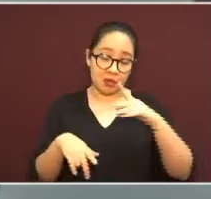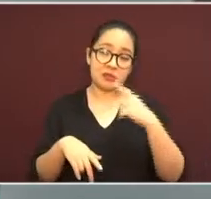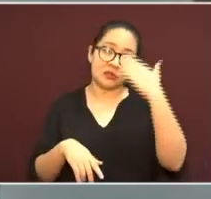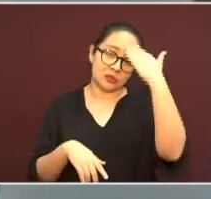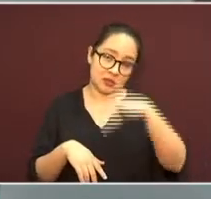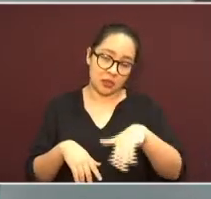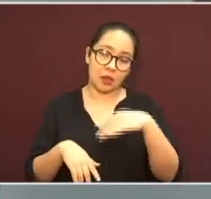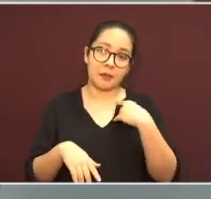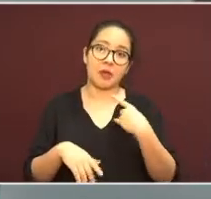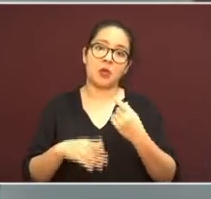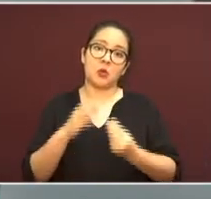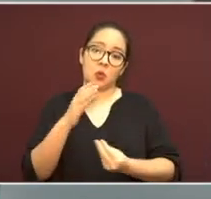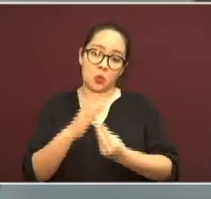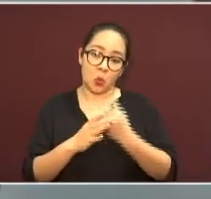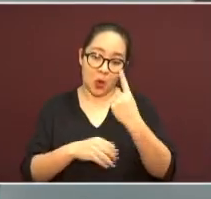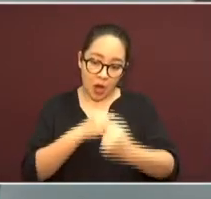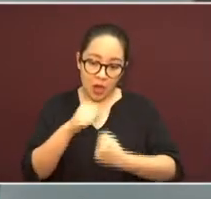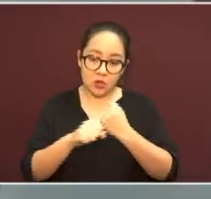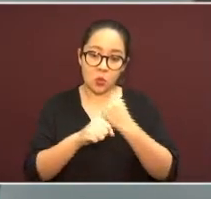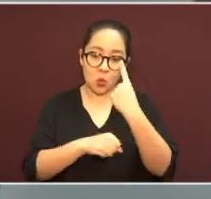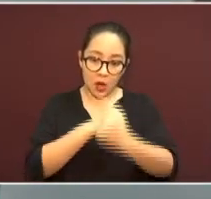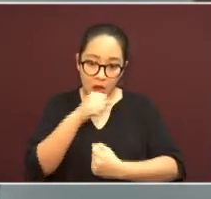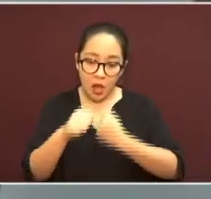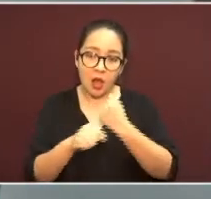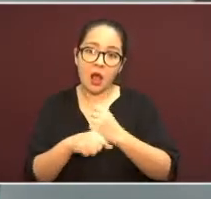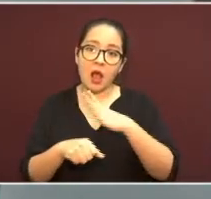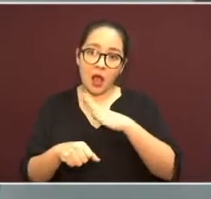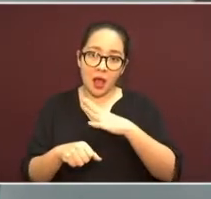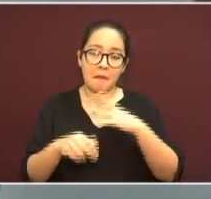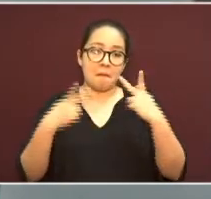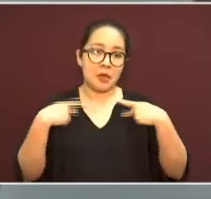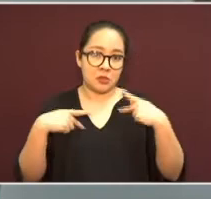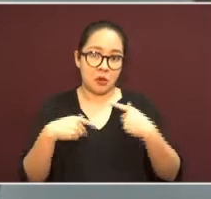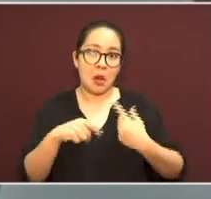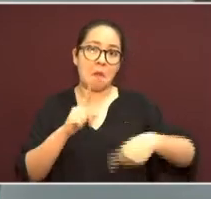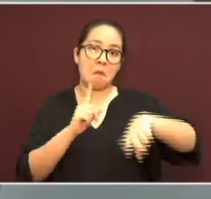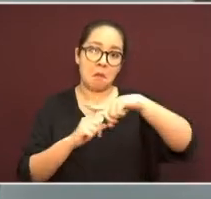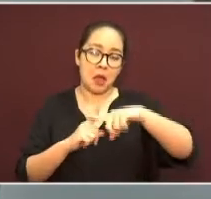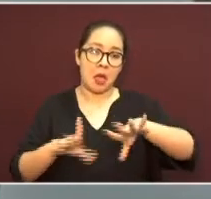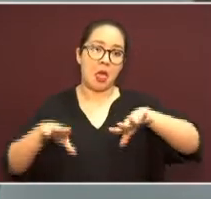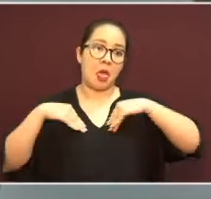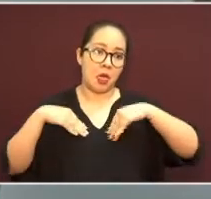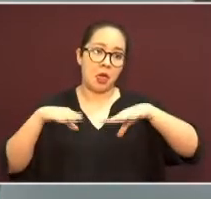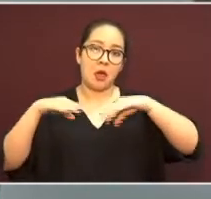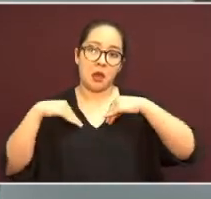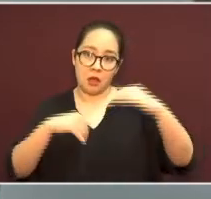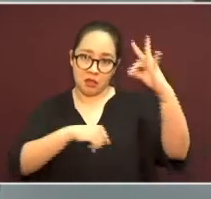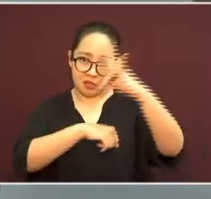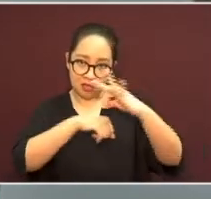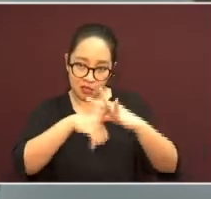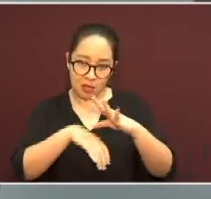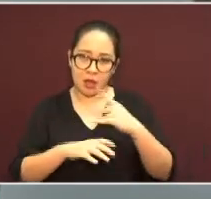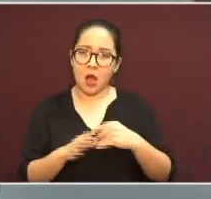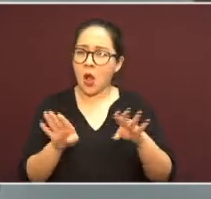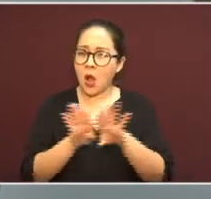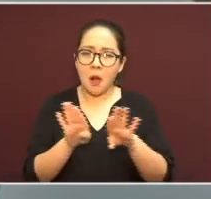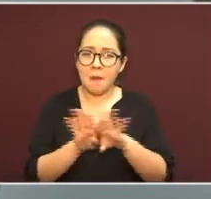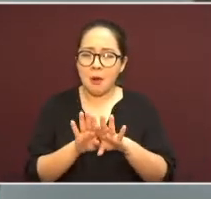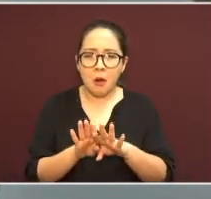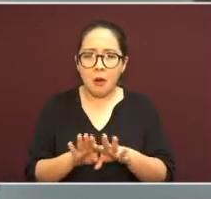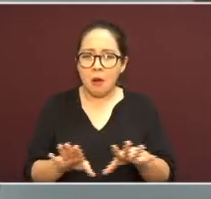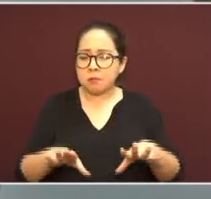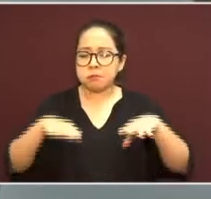año se presentan nuevos casos por esta enfermedad miren ustedes el dengue se transmite por la picadura